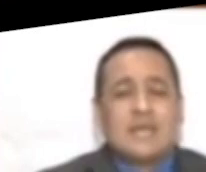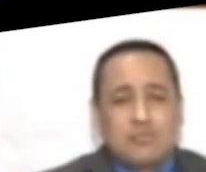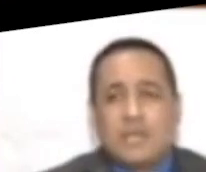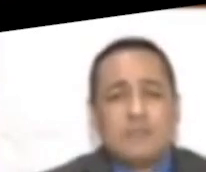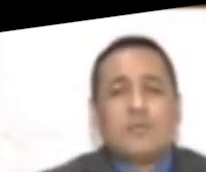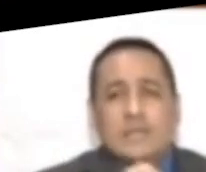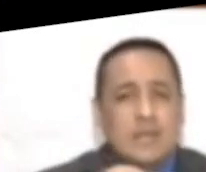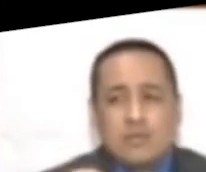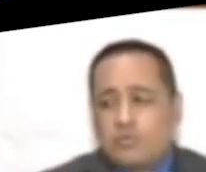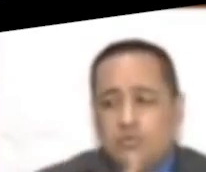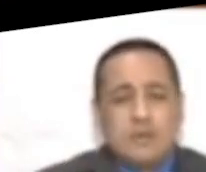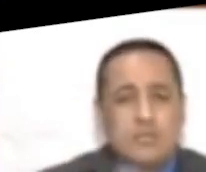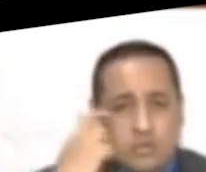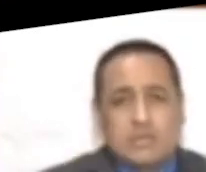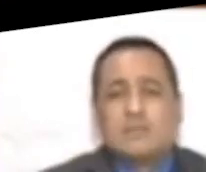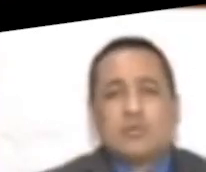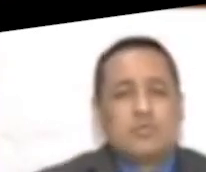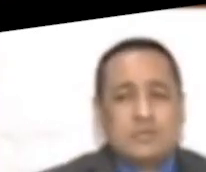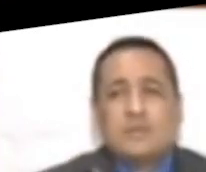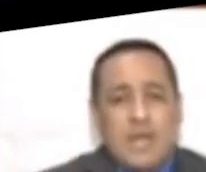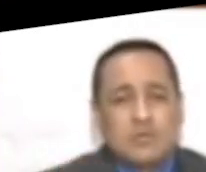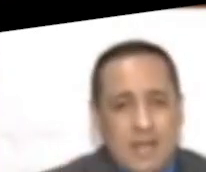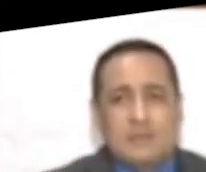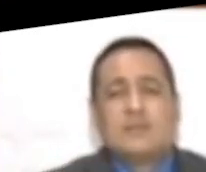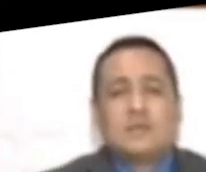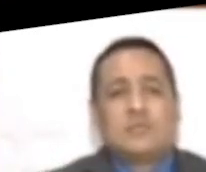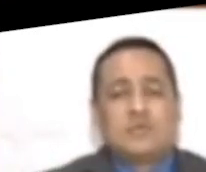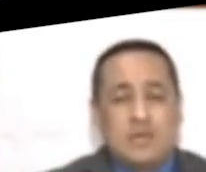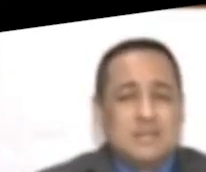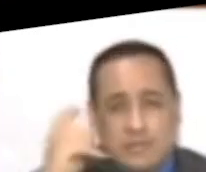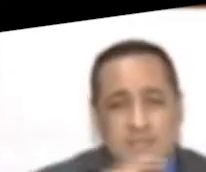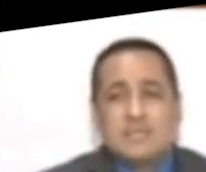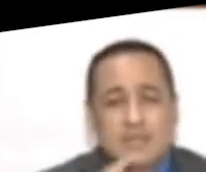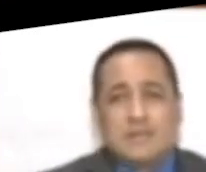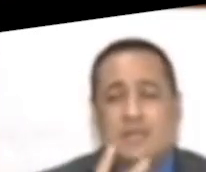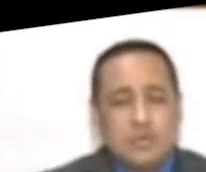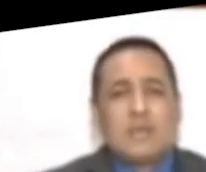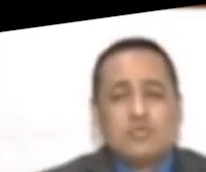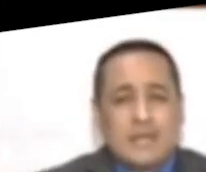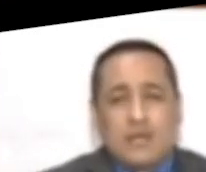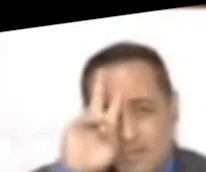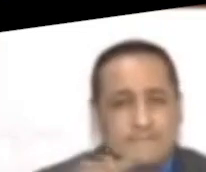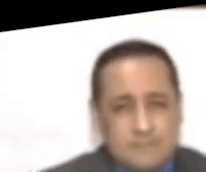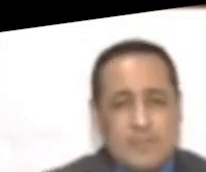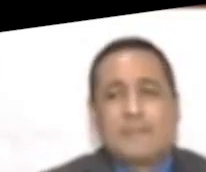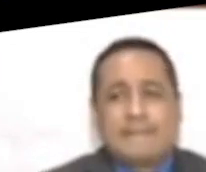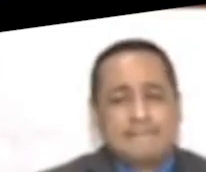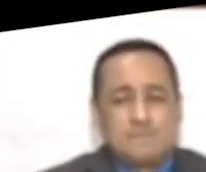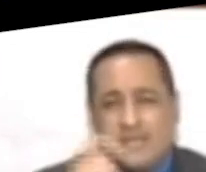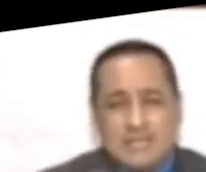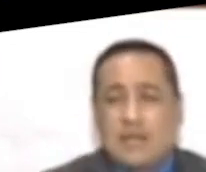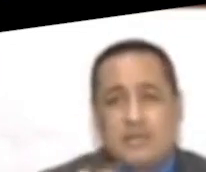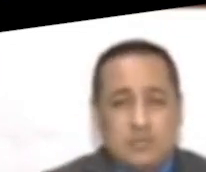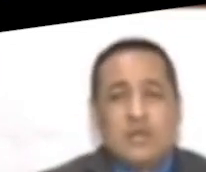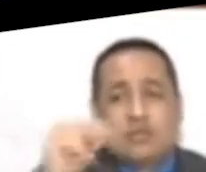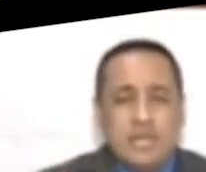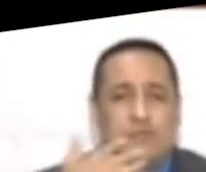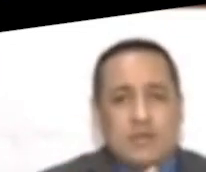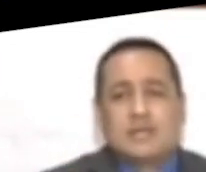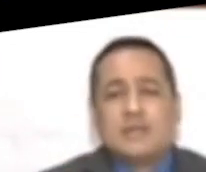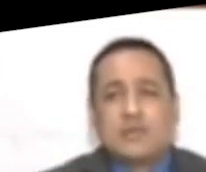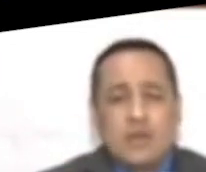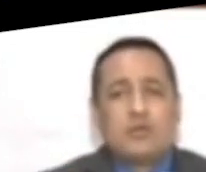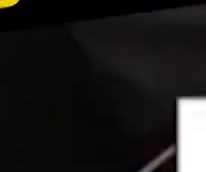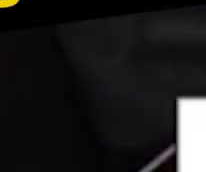la neutralidad electoral y una transferencia ordenada, la lucha contra la pandemia, la reactivación económica, educación y lucha contra